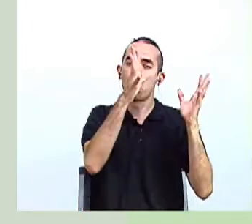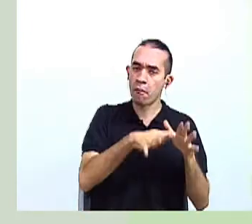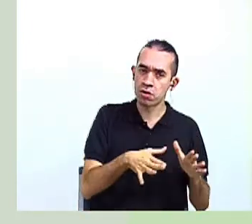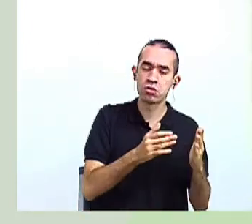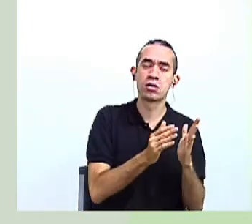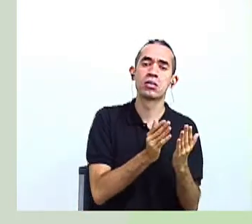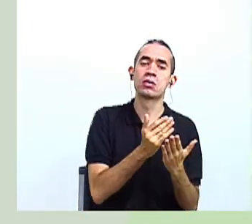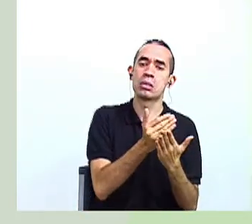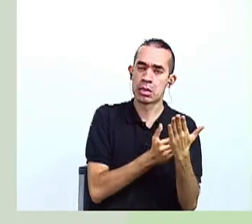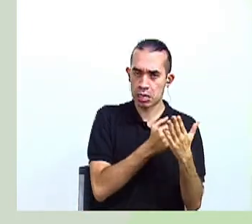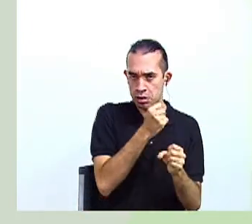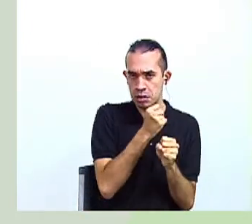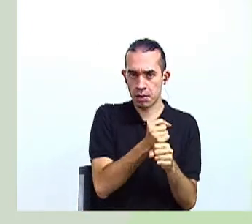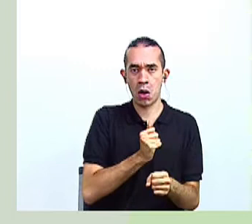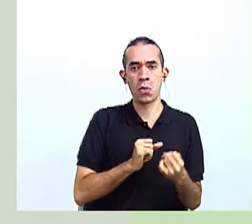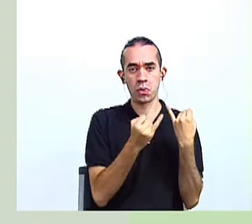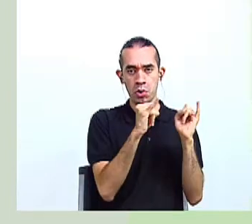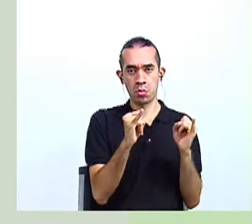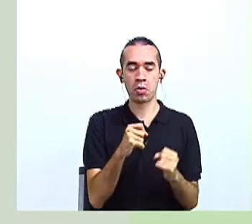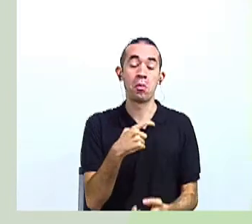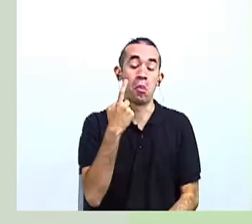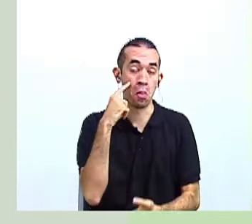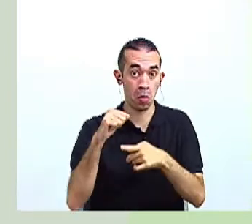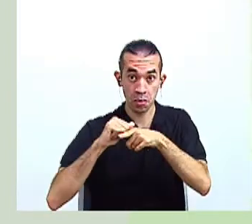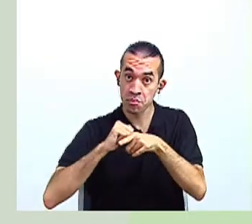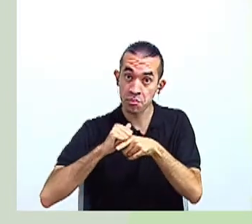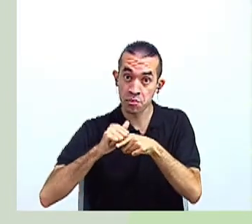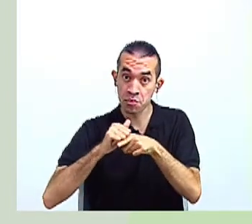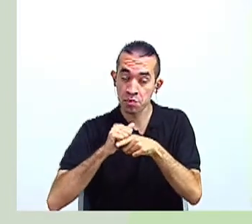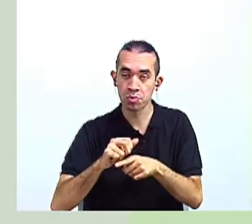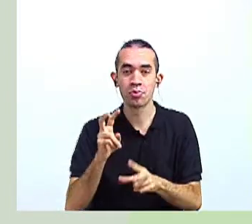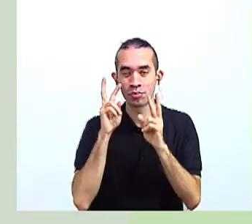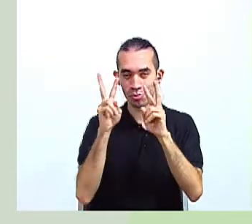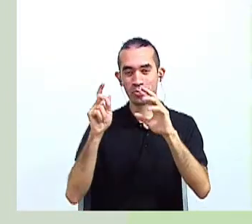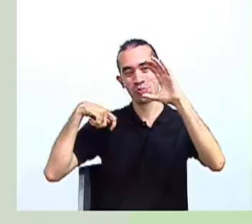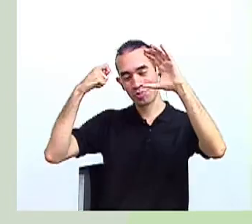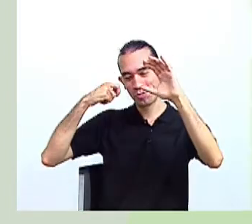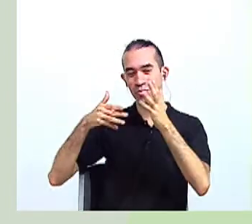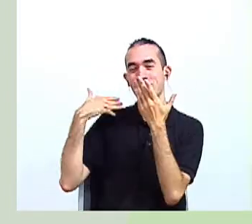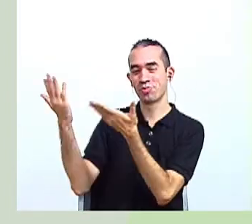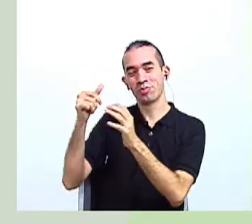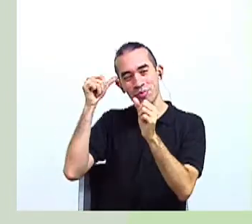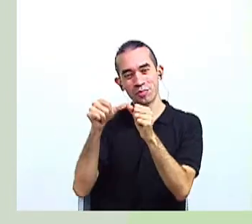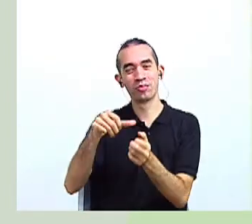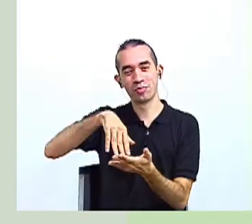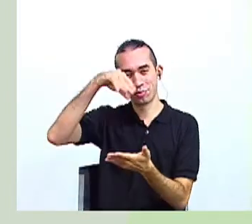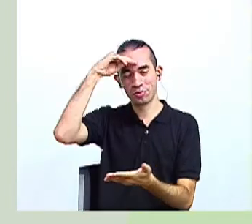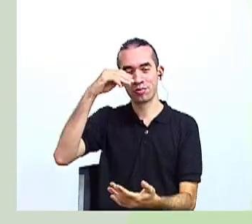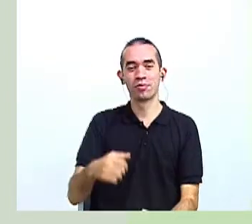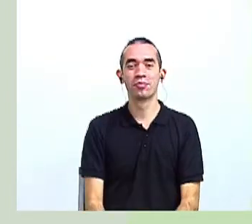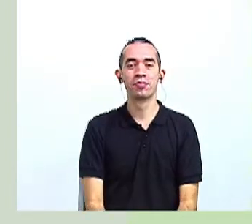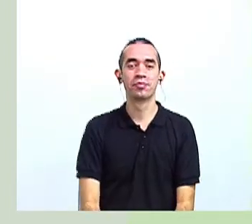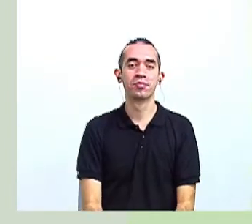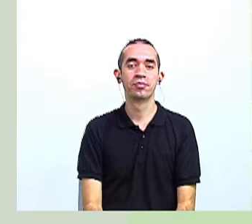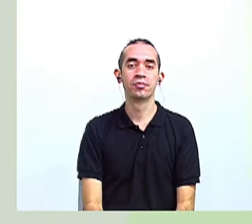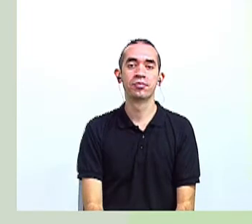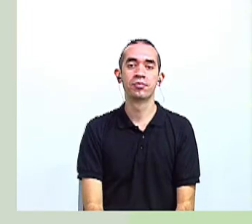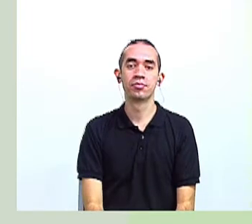guías autónomas? Vamos a repasar un poco, ¿sí? Veamos el siguiente video de Recordando lo Aprendido.